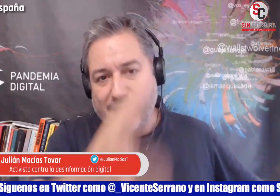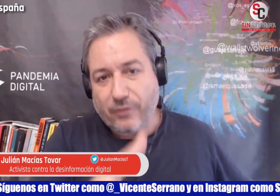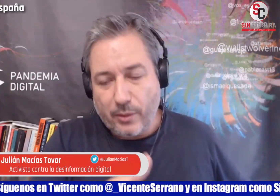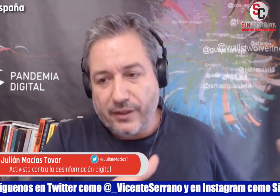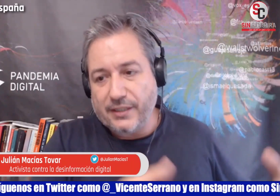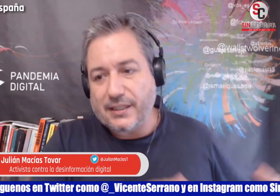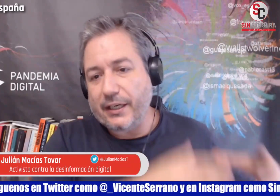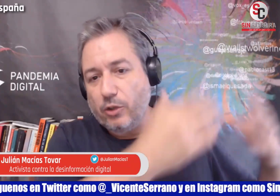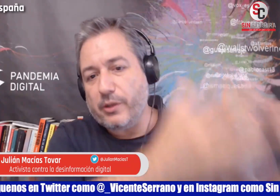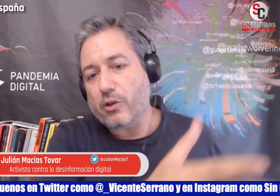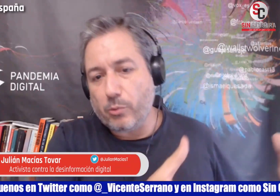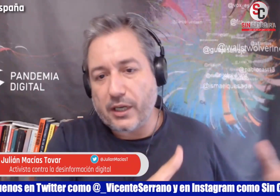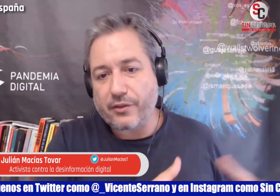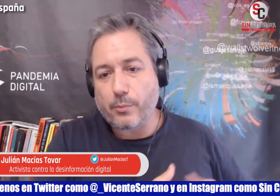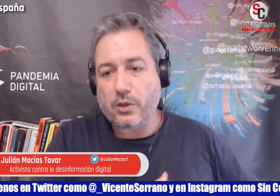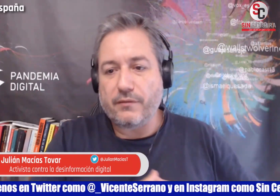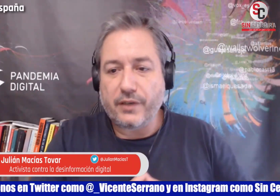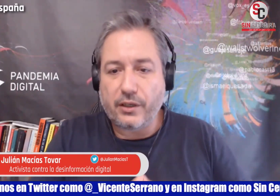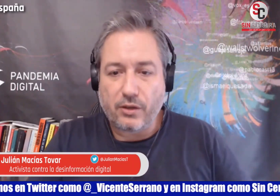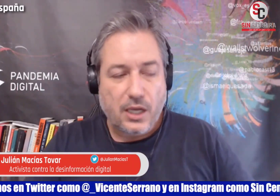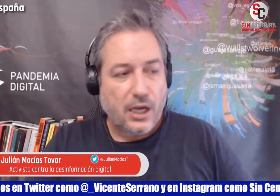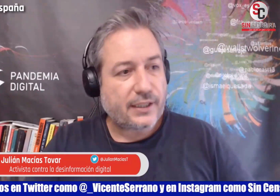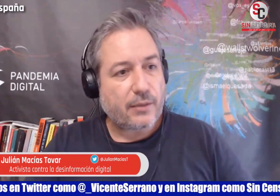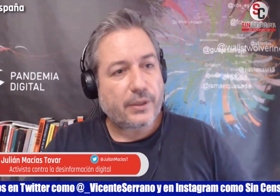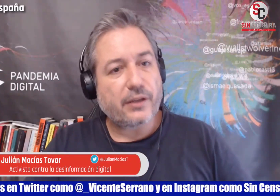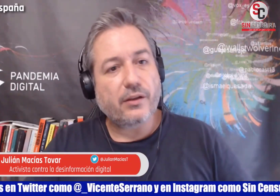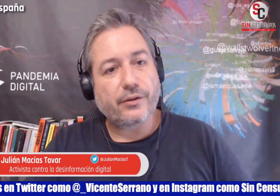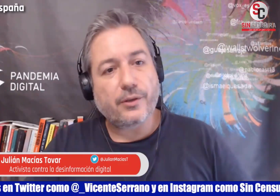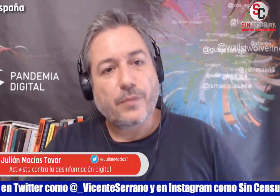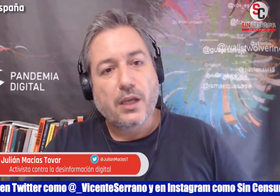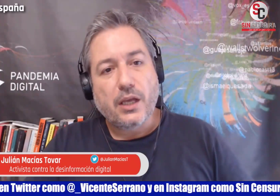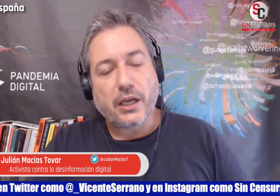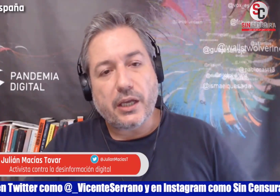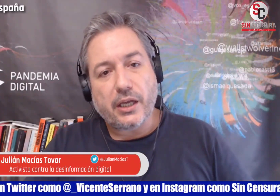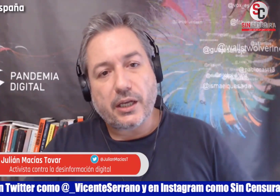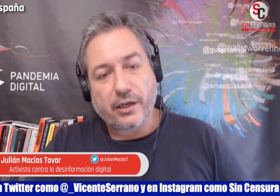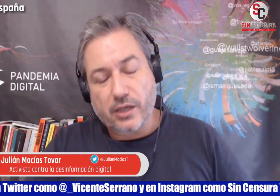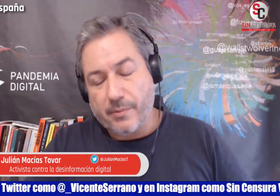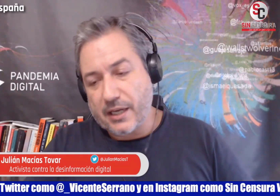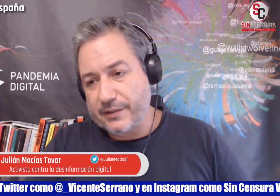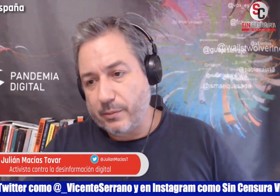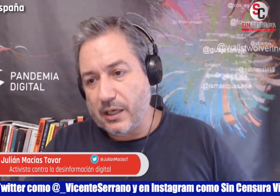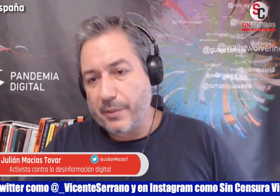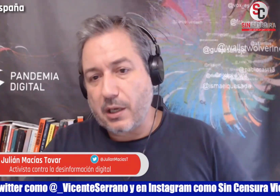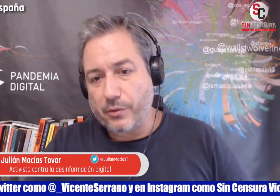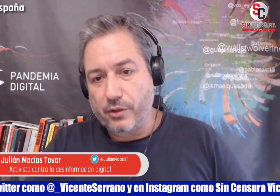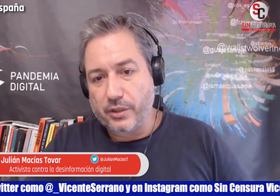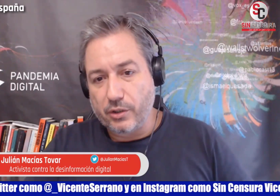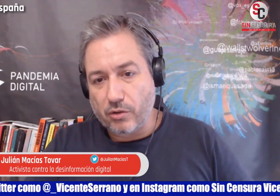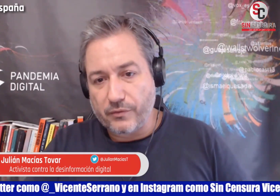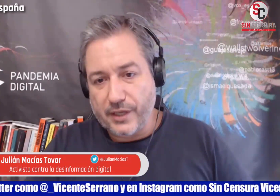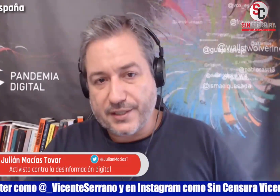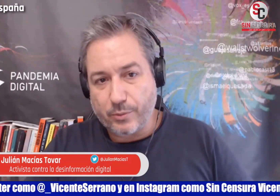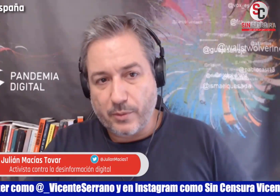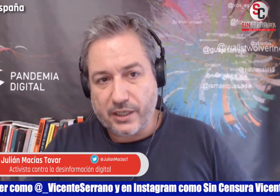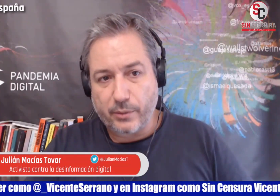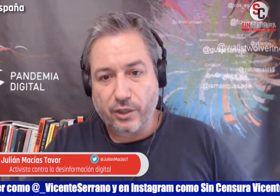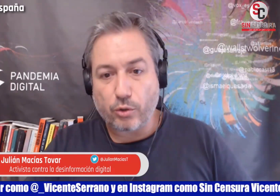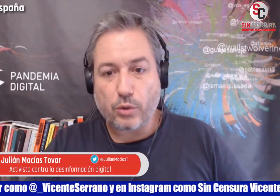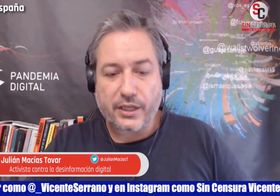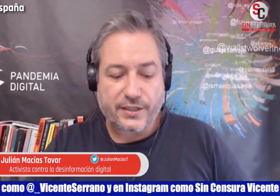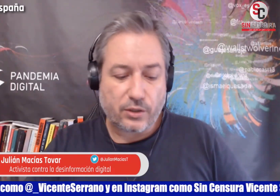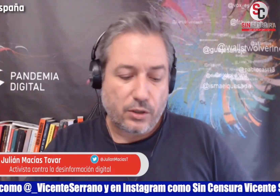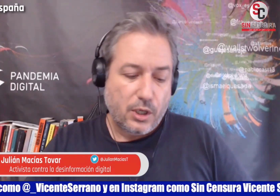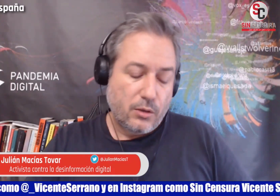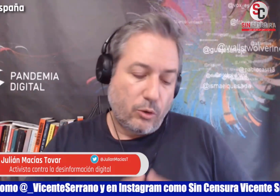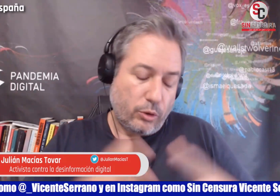que las plataformas digitales ni los medios de comunicación pongan freno a estas campañas de odio, creo que habría que extremar la precaución y no confiarse, por más que